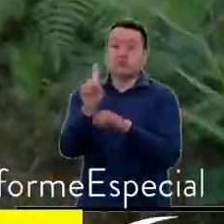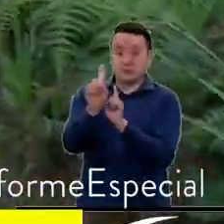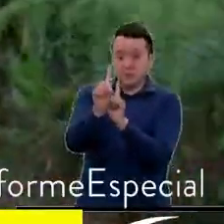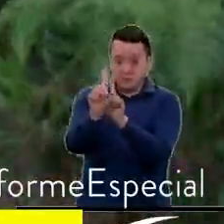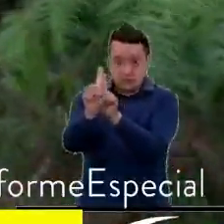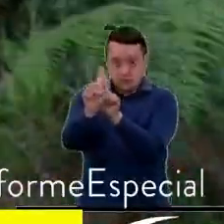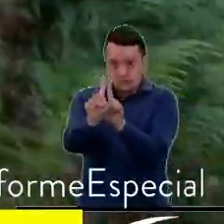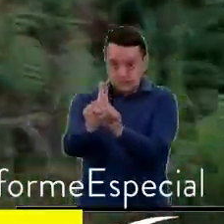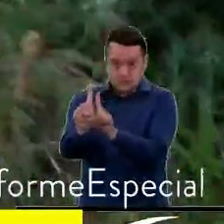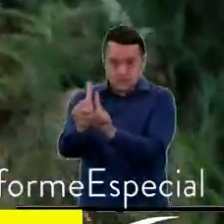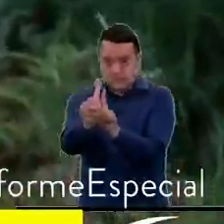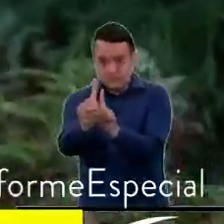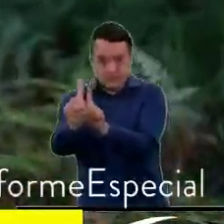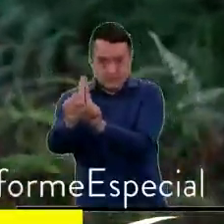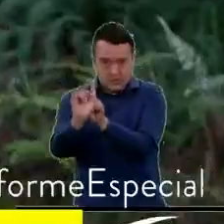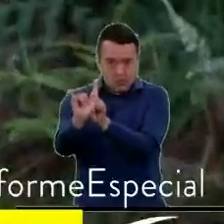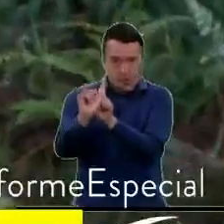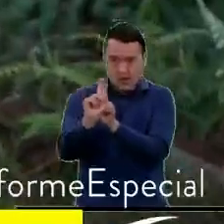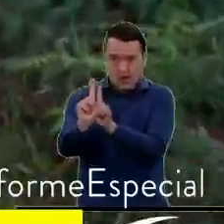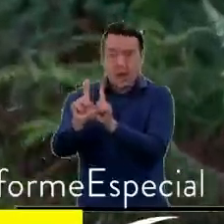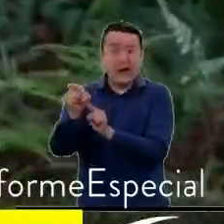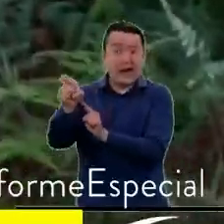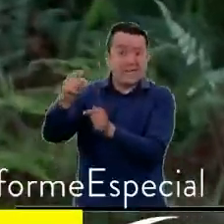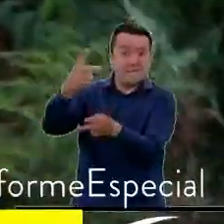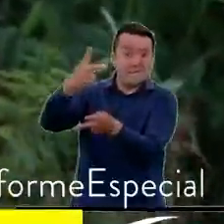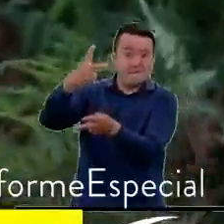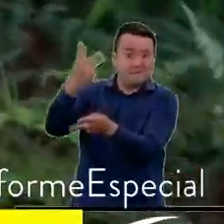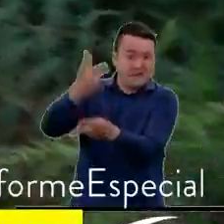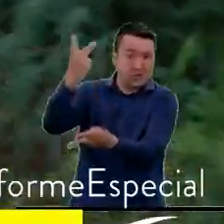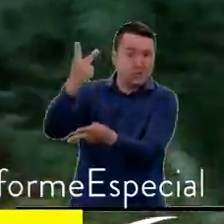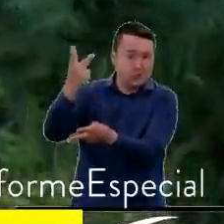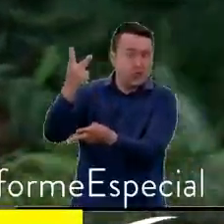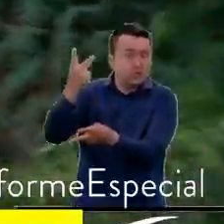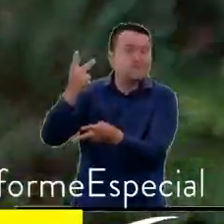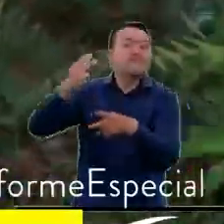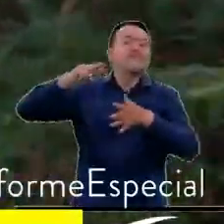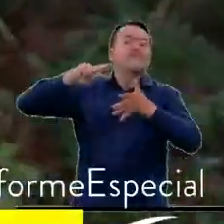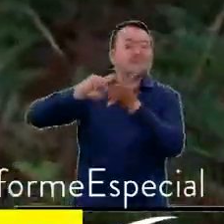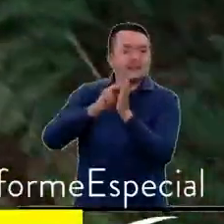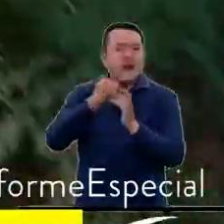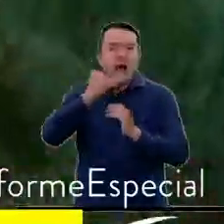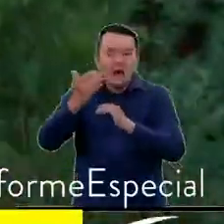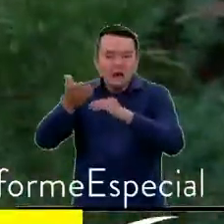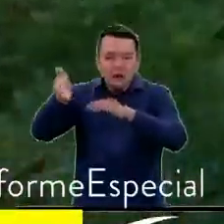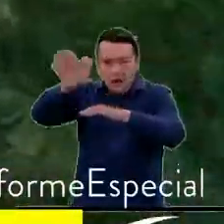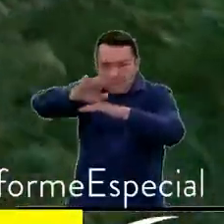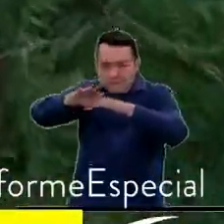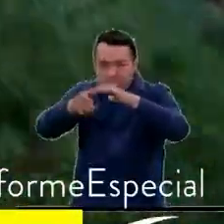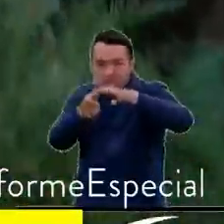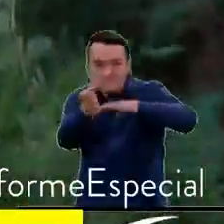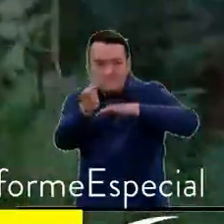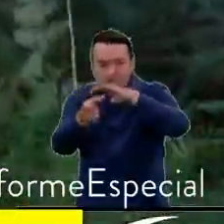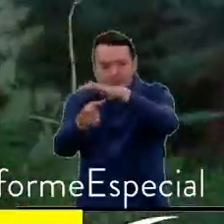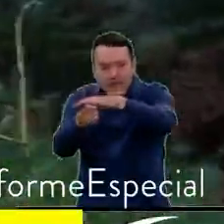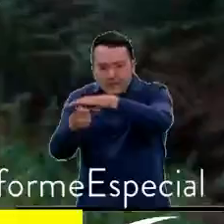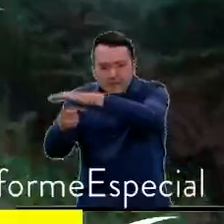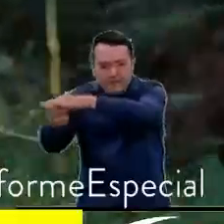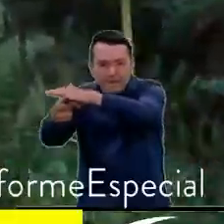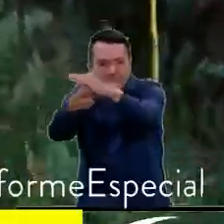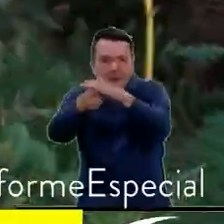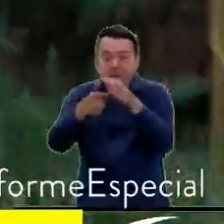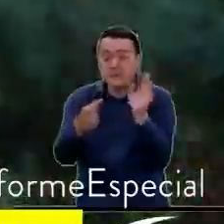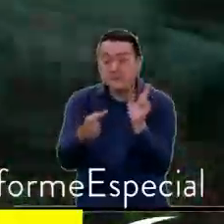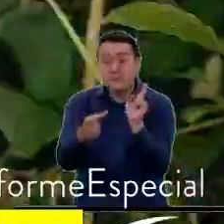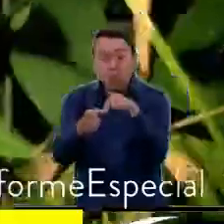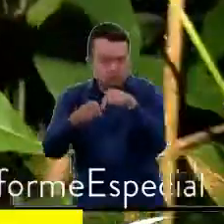puesto que aquí hay riesgo. Hay campos minados que utilizan los grupos ilegales para proteger